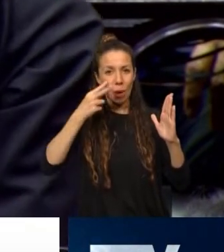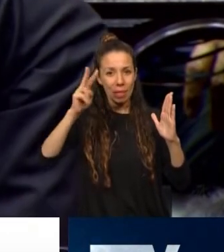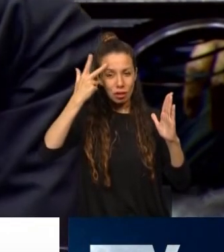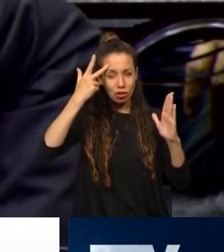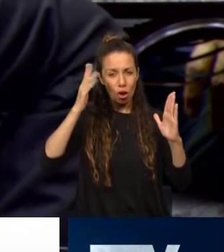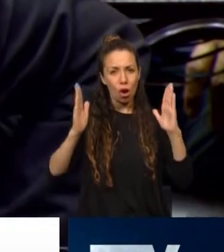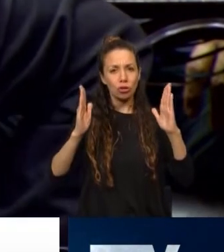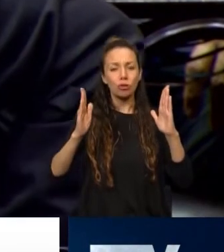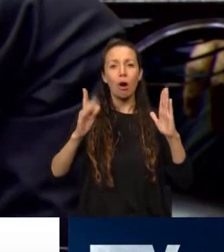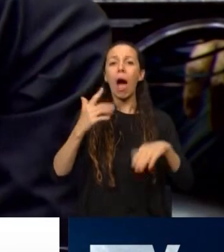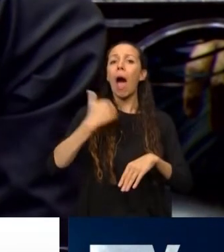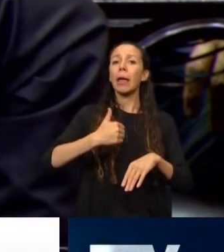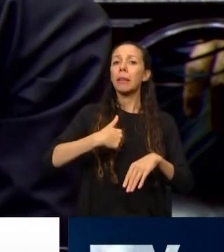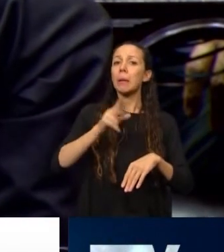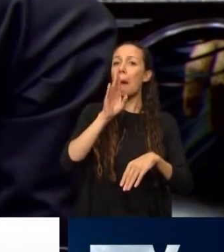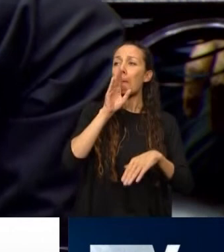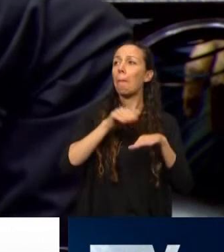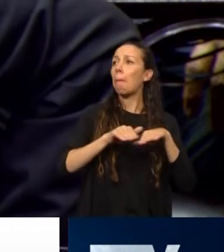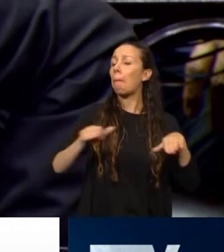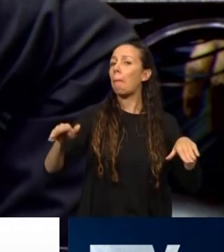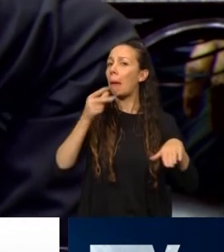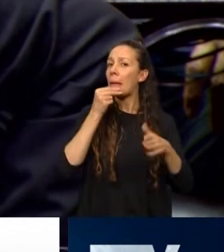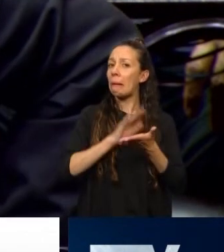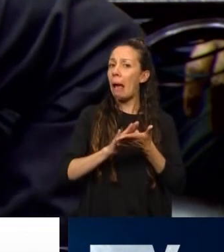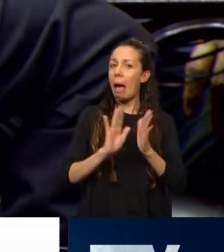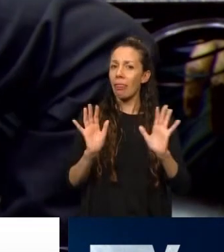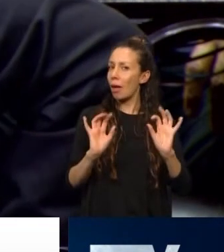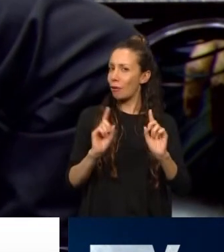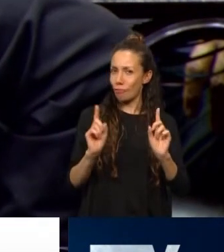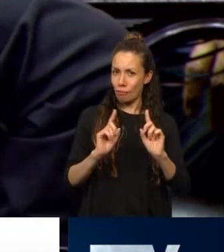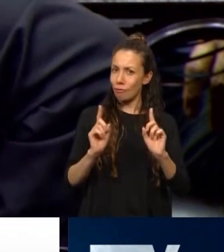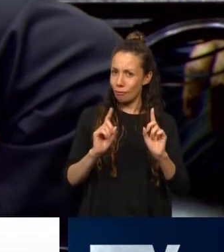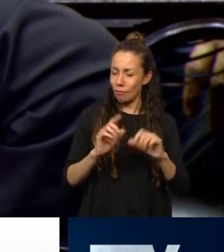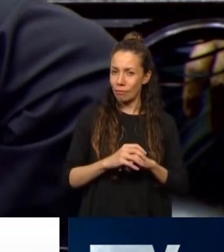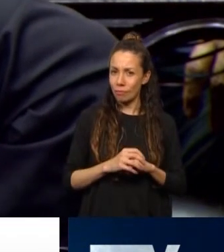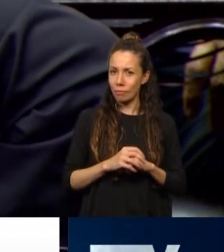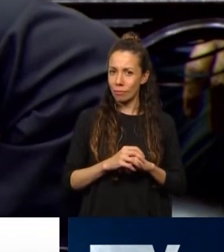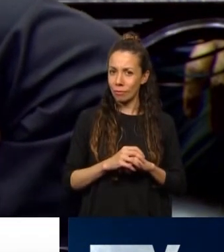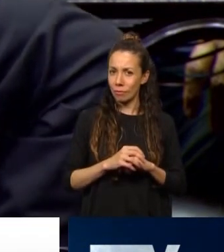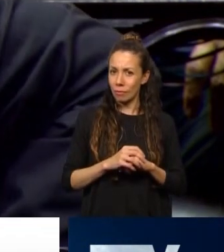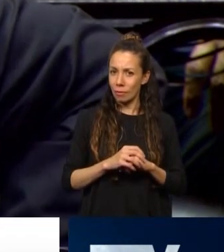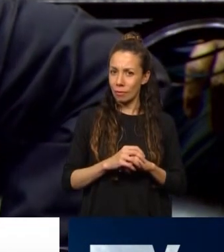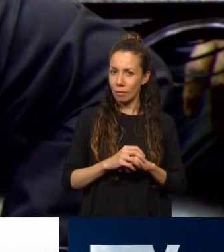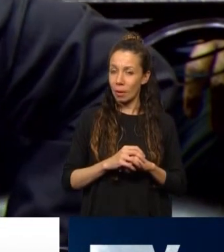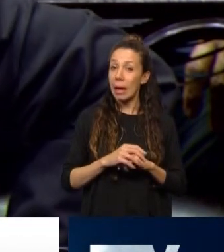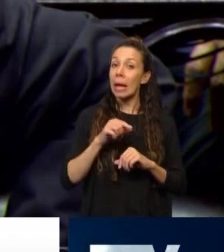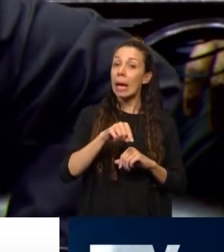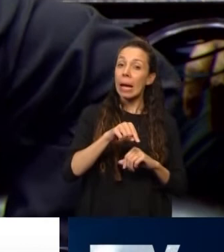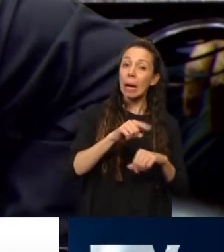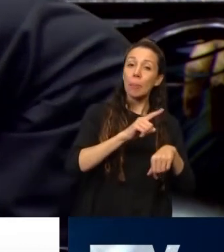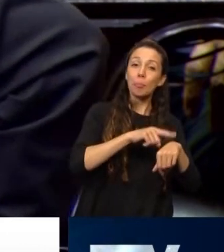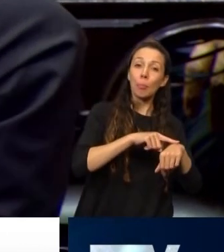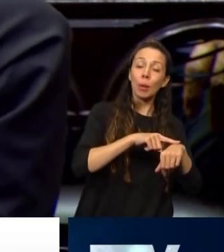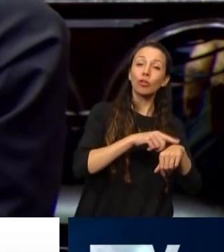no es que no pasó nada en la Argentina, porque además de los 2 stand-by, el dólar se fue de 22 pesos